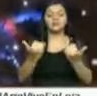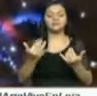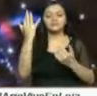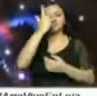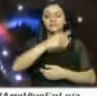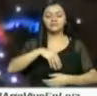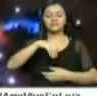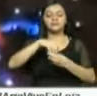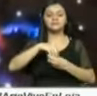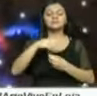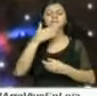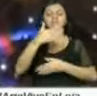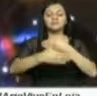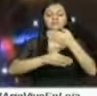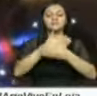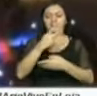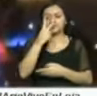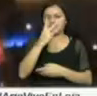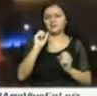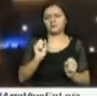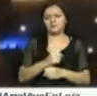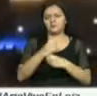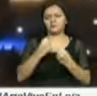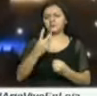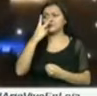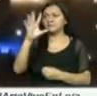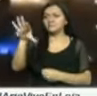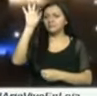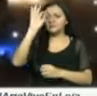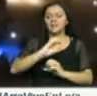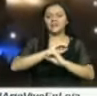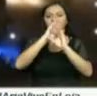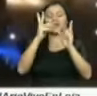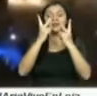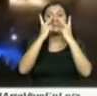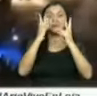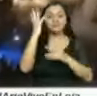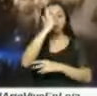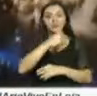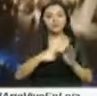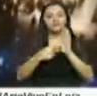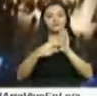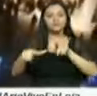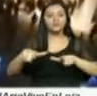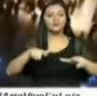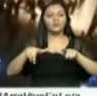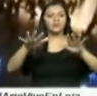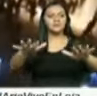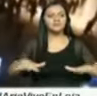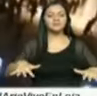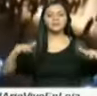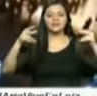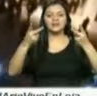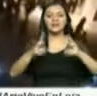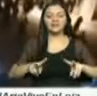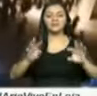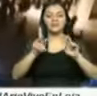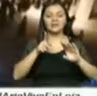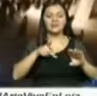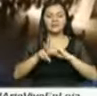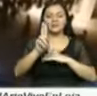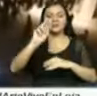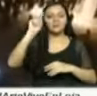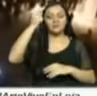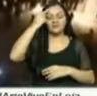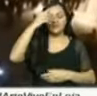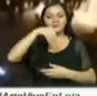que es imposible no darse cuenta la dimensión de esta obra que hoy también inaugura el